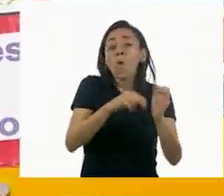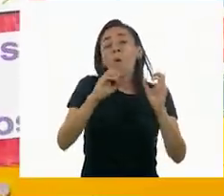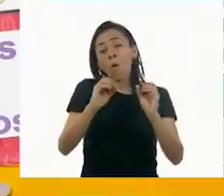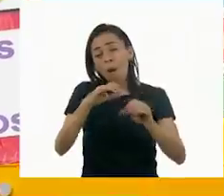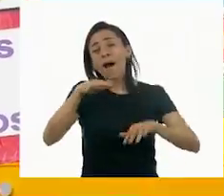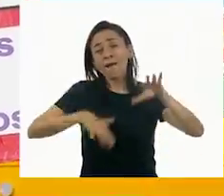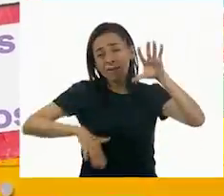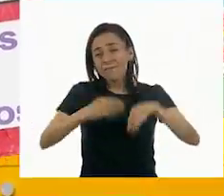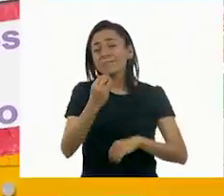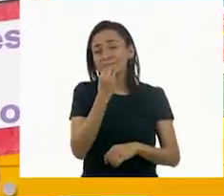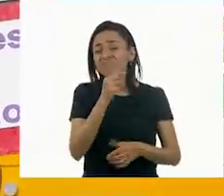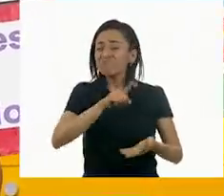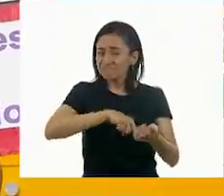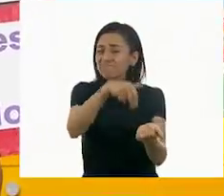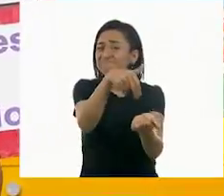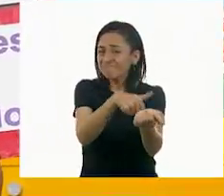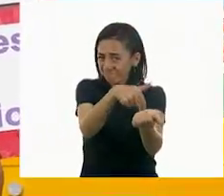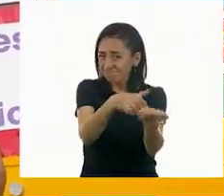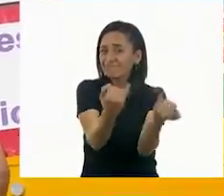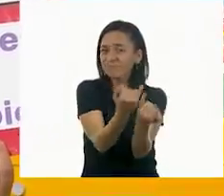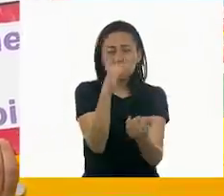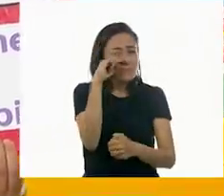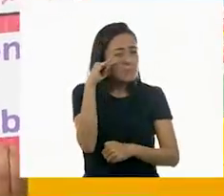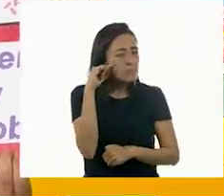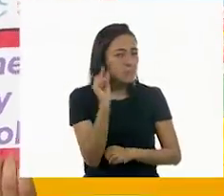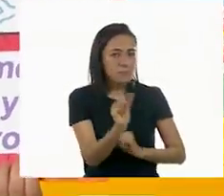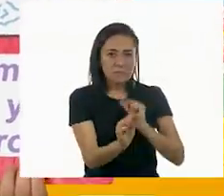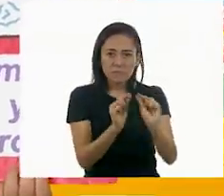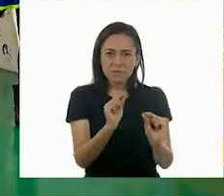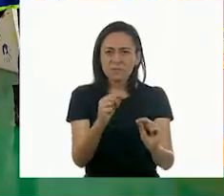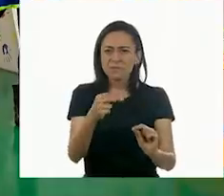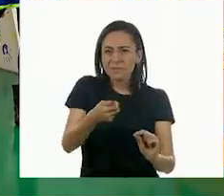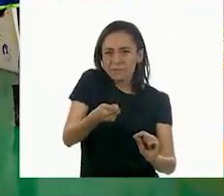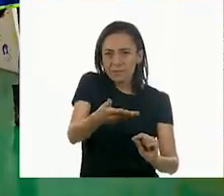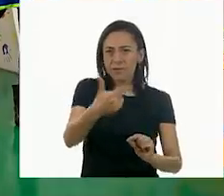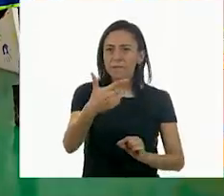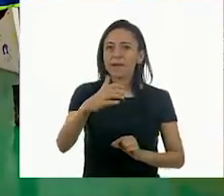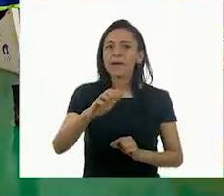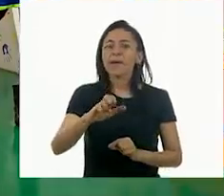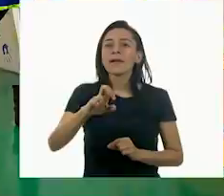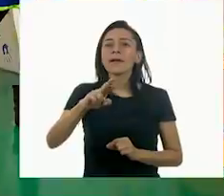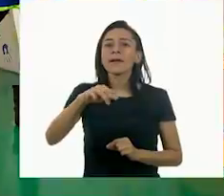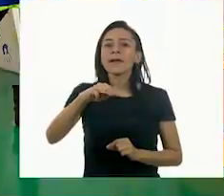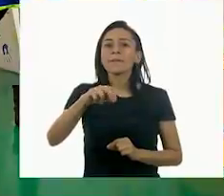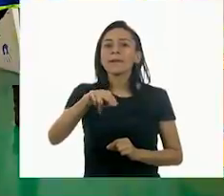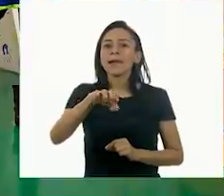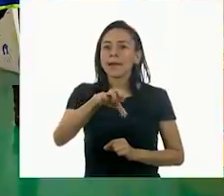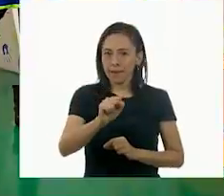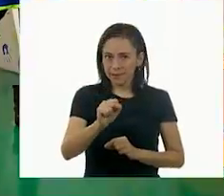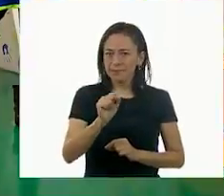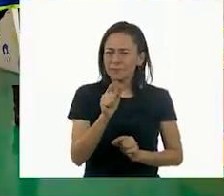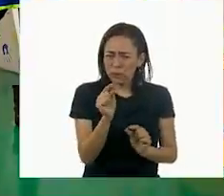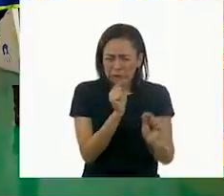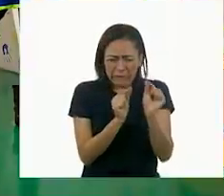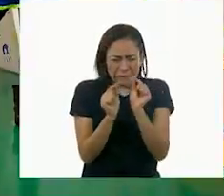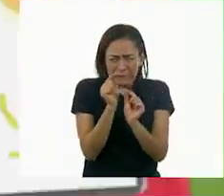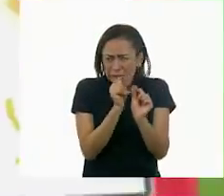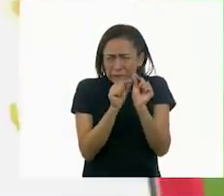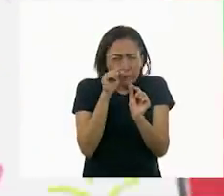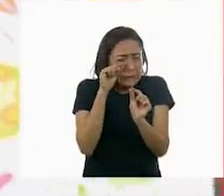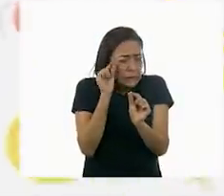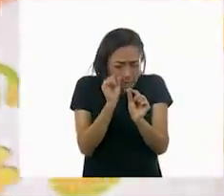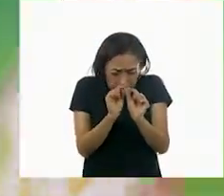hecho, sabemos que los gérmenes y los microbios existen en todas